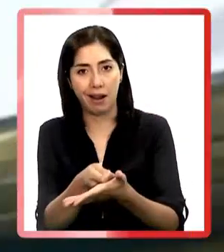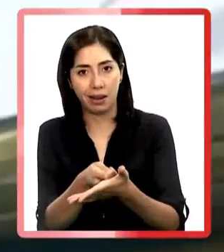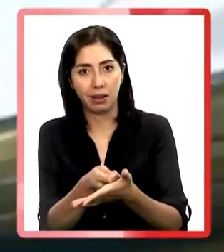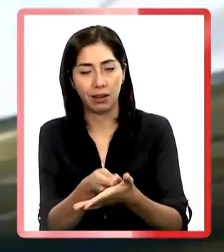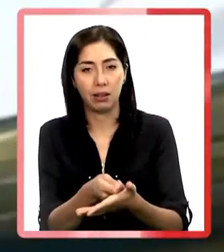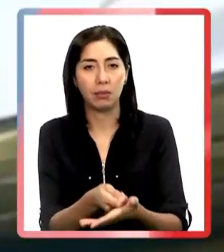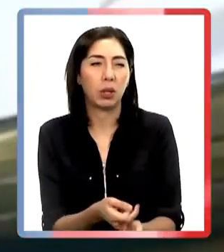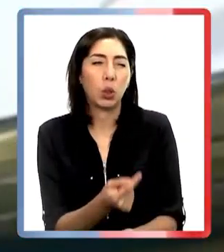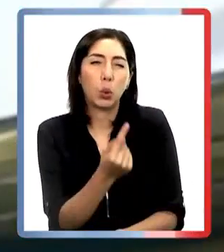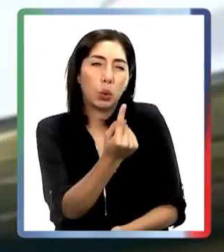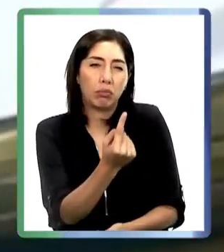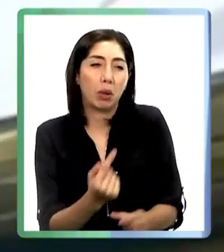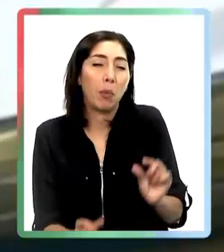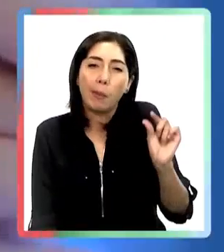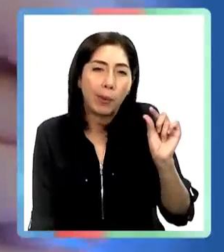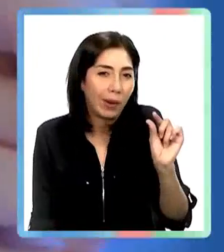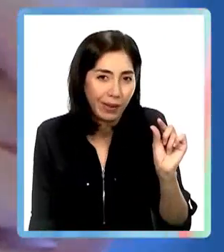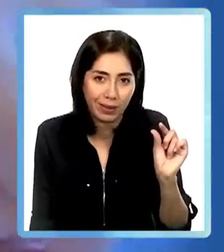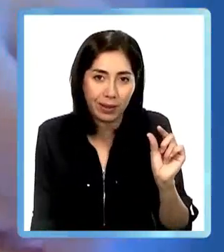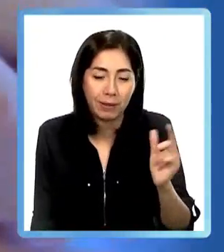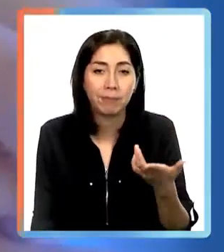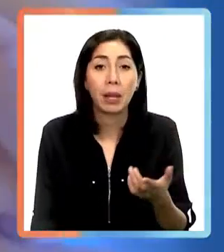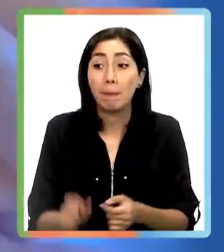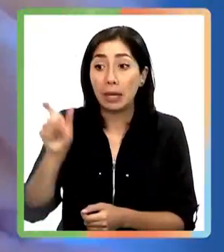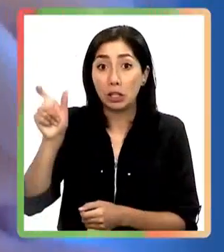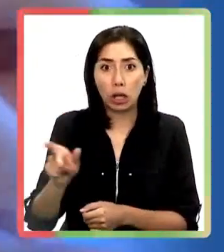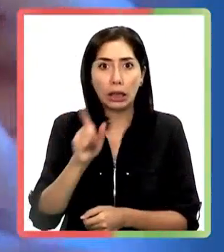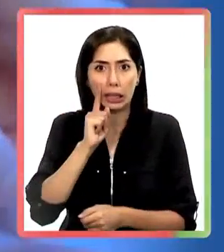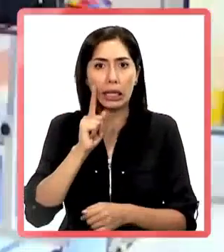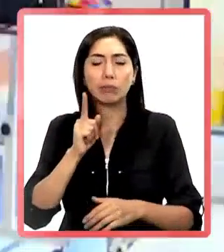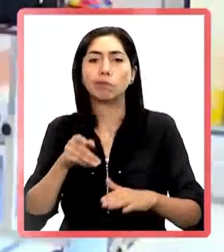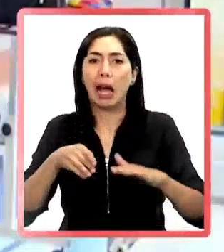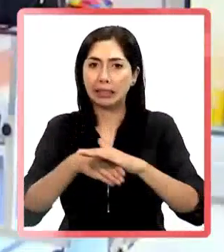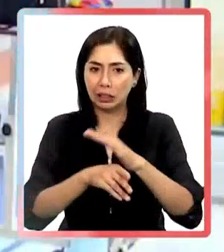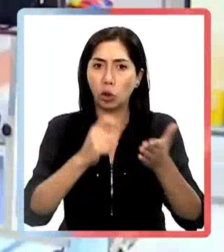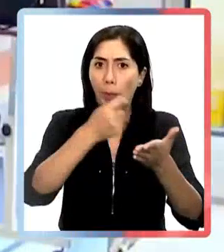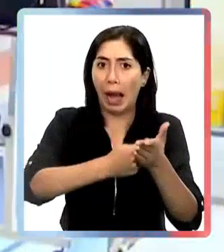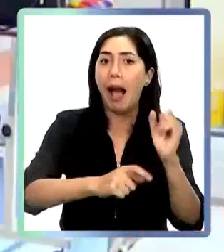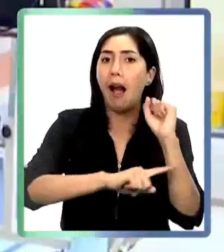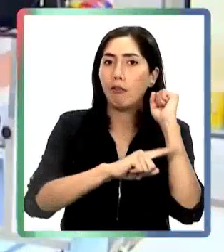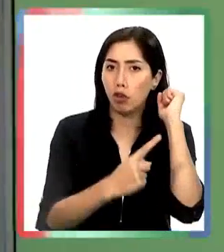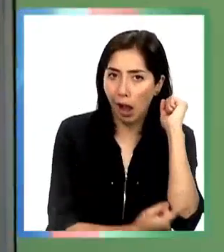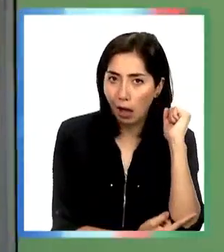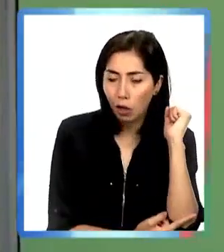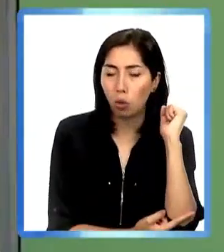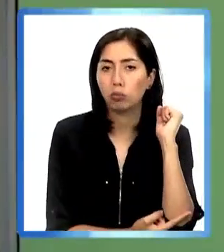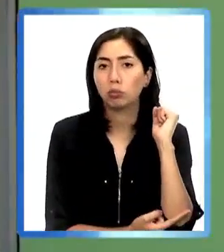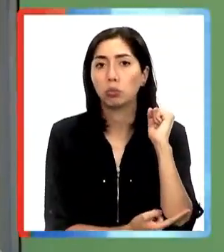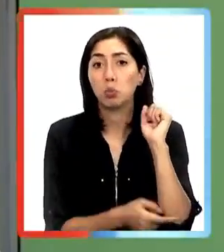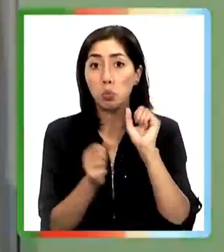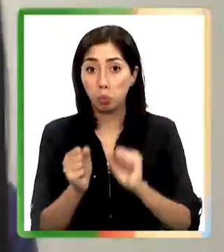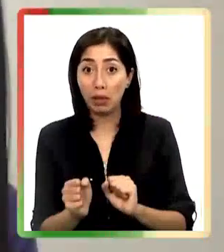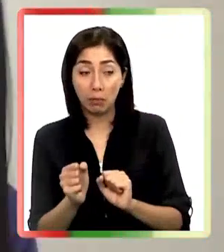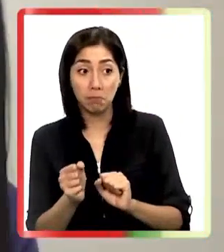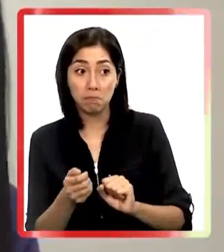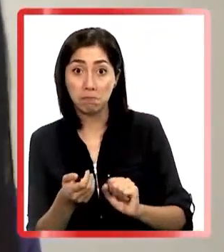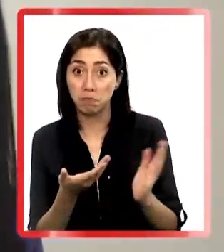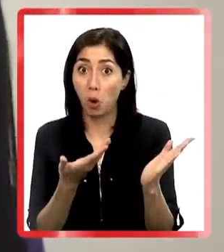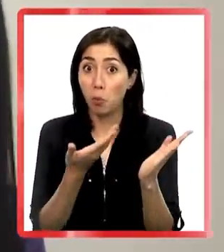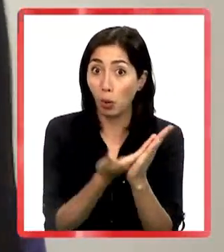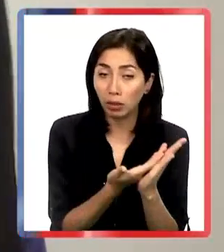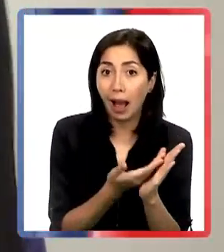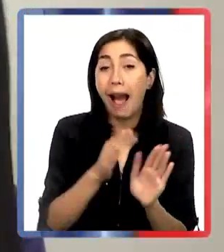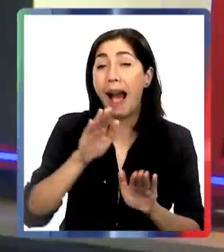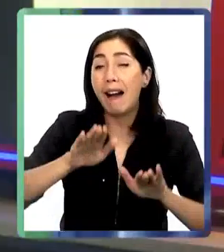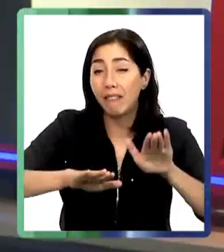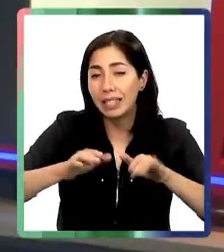eso es uno a uno, ¿no, Pablo? Entonces, el que tiene acceso a un abogado y tiene acceso a la posibilidad de presentar este recurso de protección, muchas veces